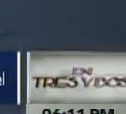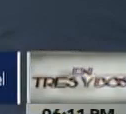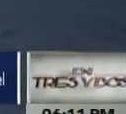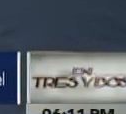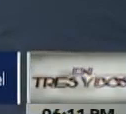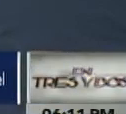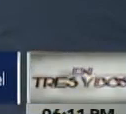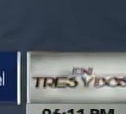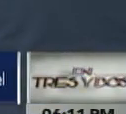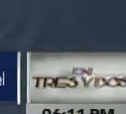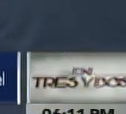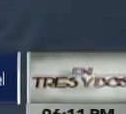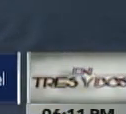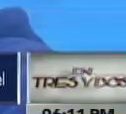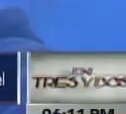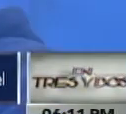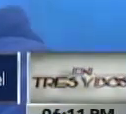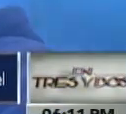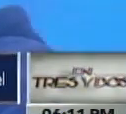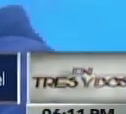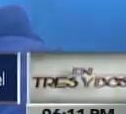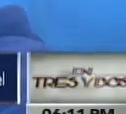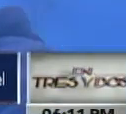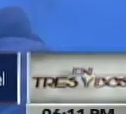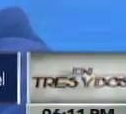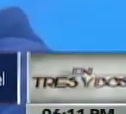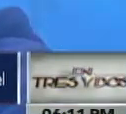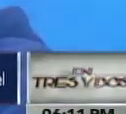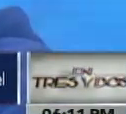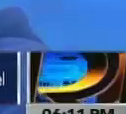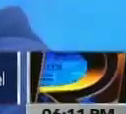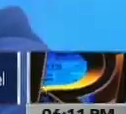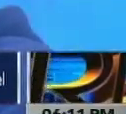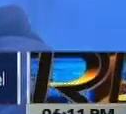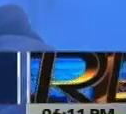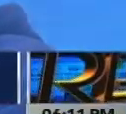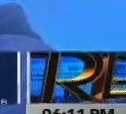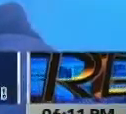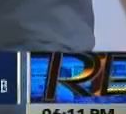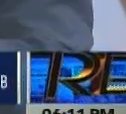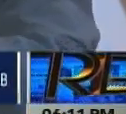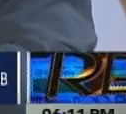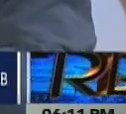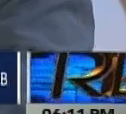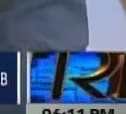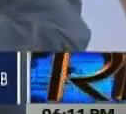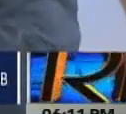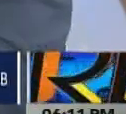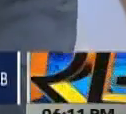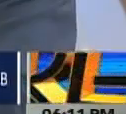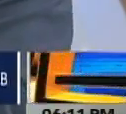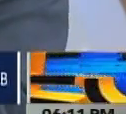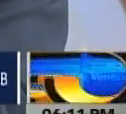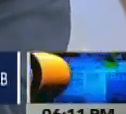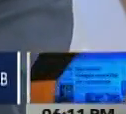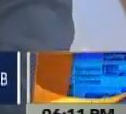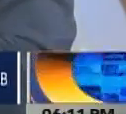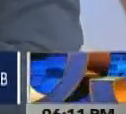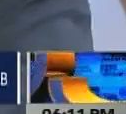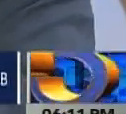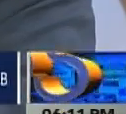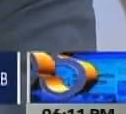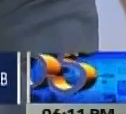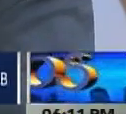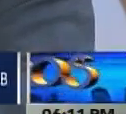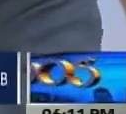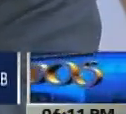de lo que se está discutiendo en este momento en la mesa de diálogo, que pueden perder ese capital humano y en consecuencia perder el liderazgo que de